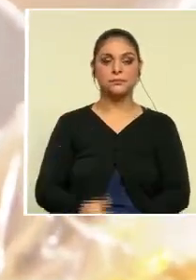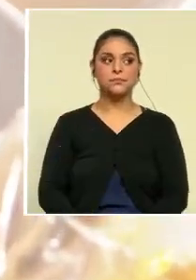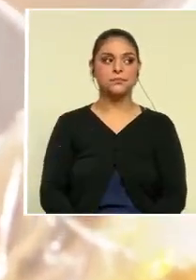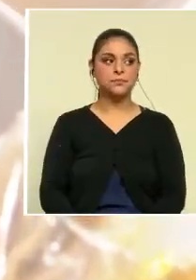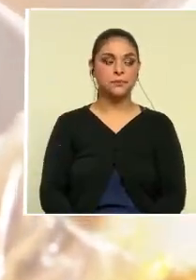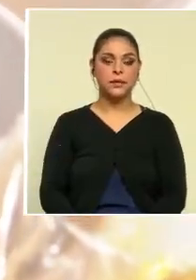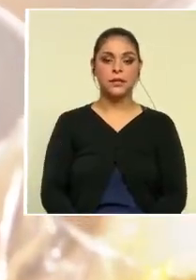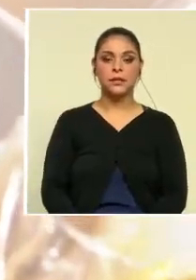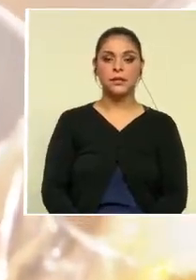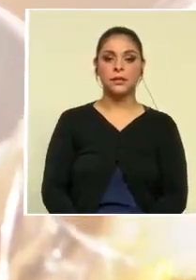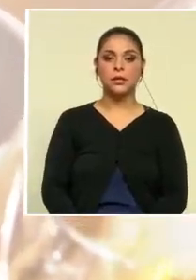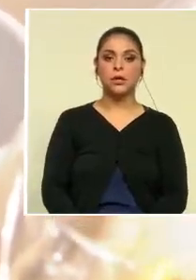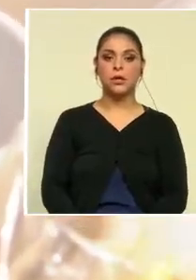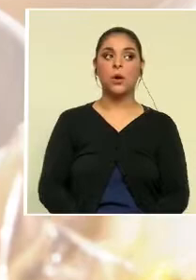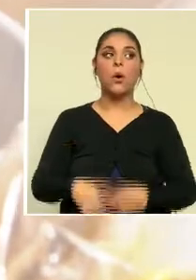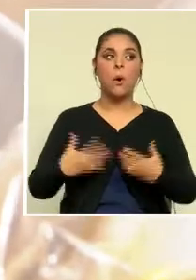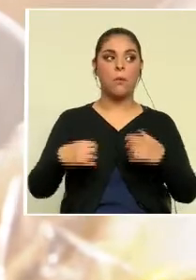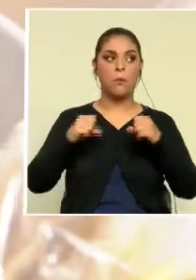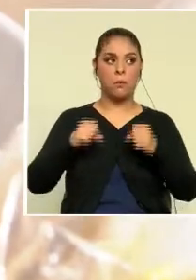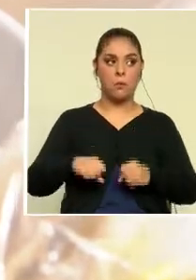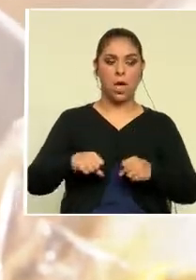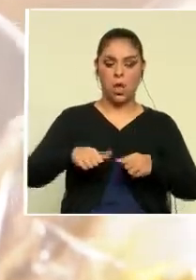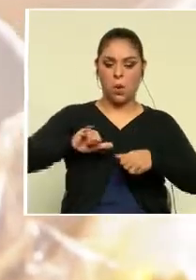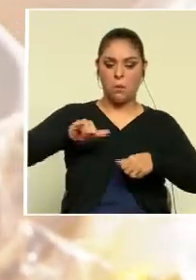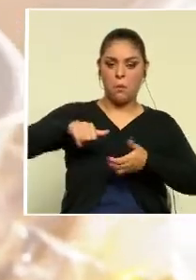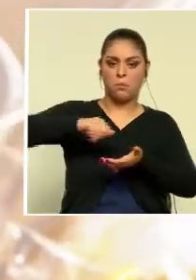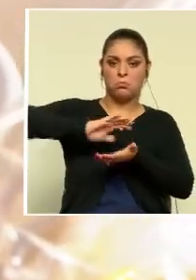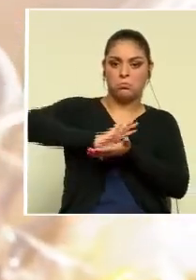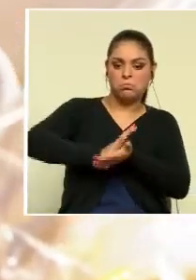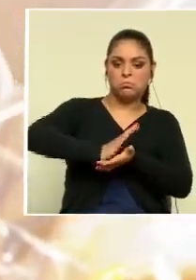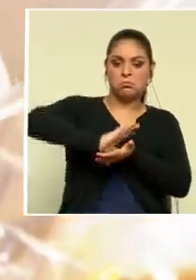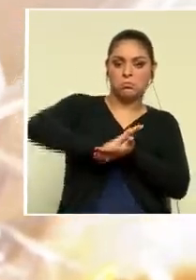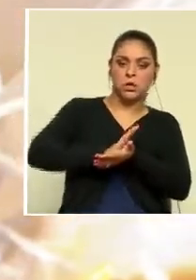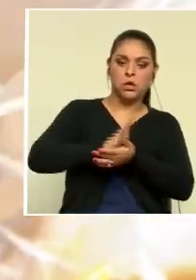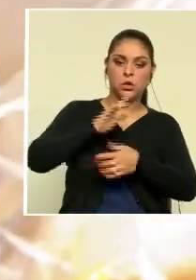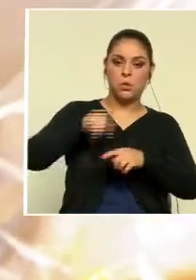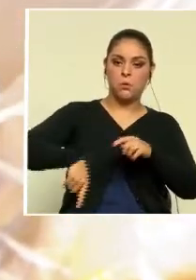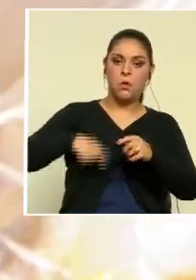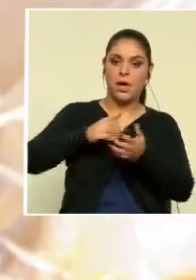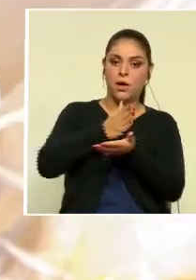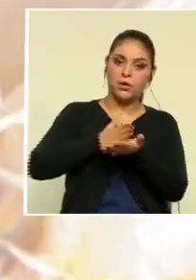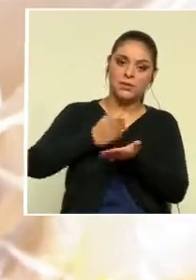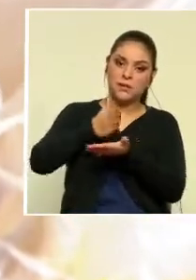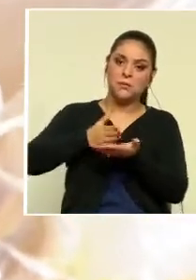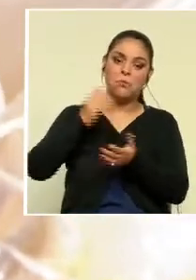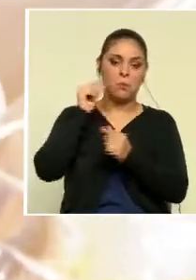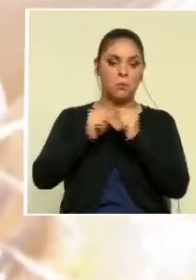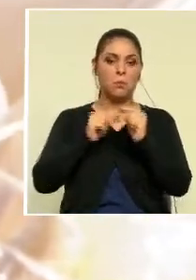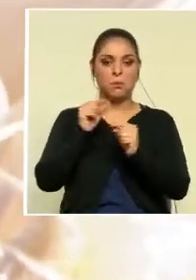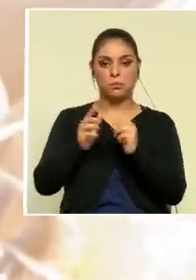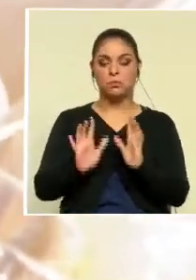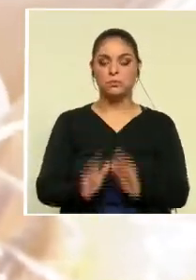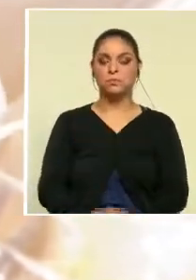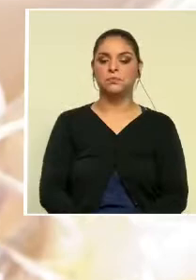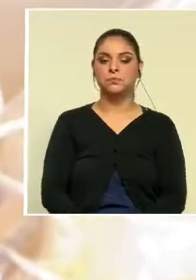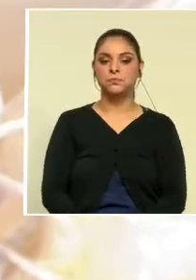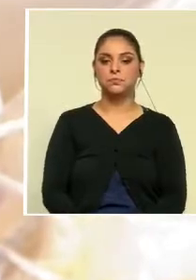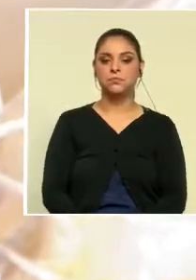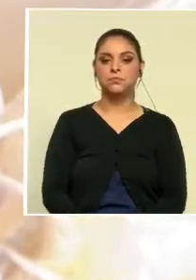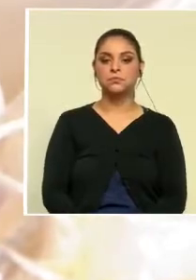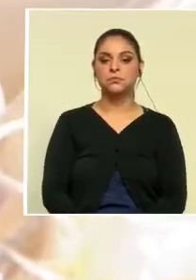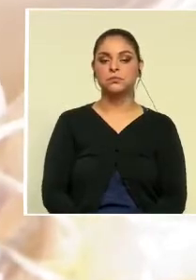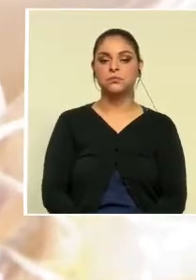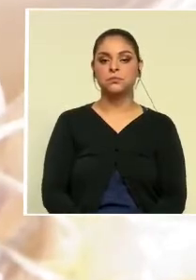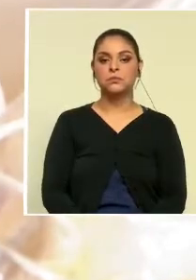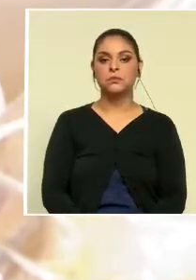partido también podría ser no puede cortar lo bueno vamos a ver niña buena y va a ir jugando será aquí yo voy a